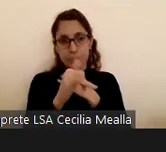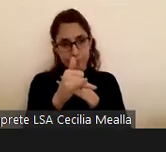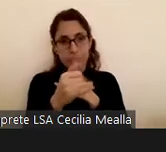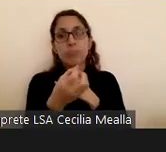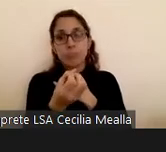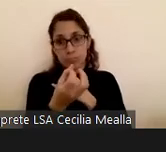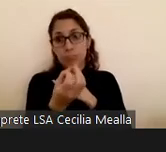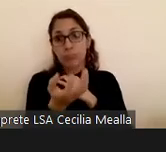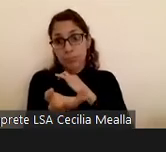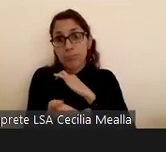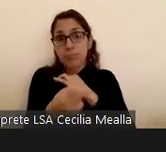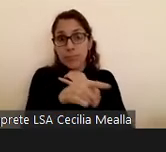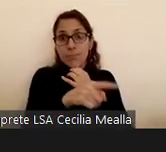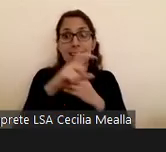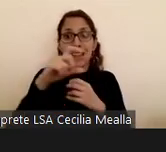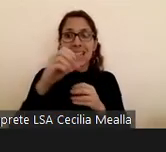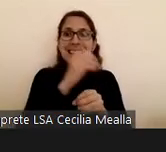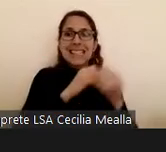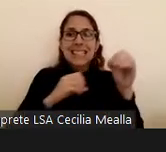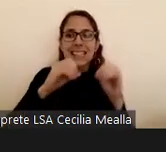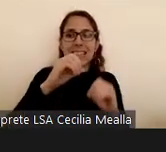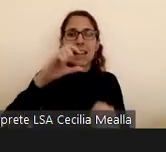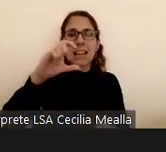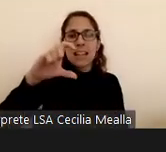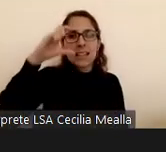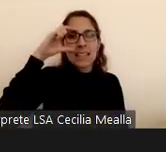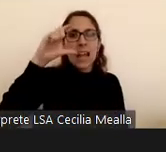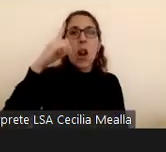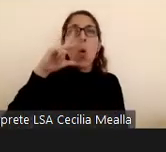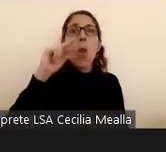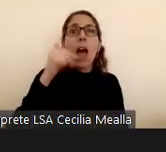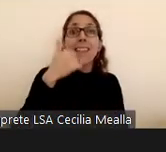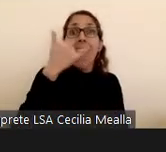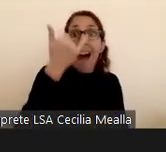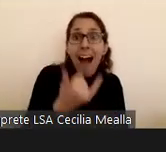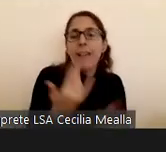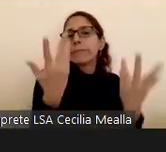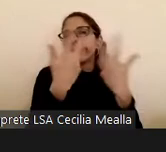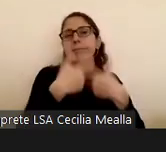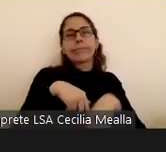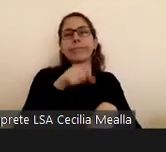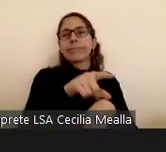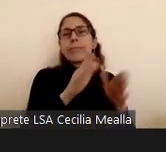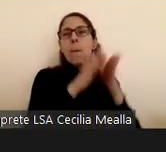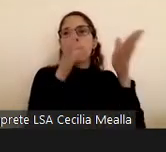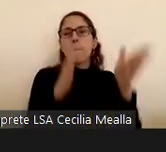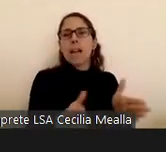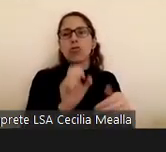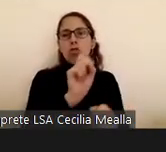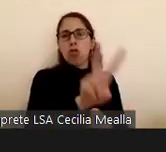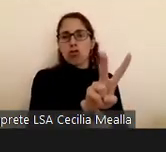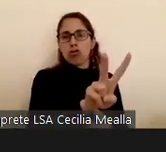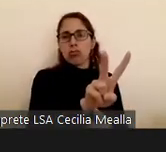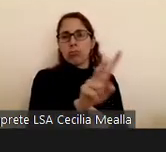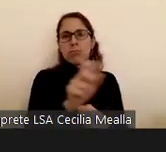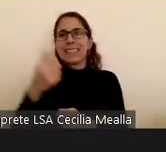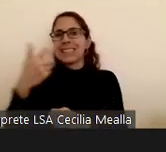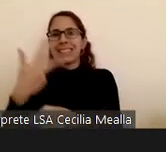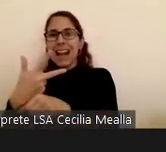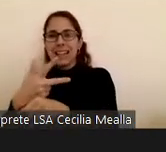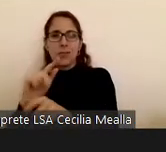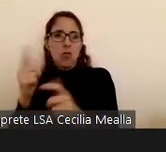vemos células. Paso 2. ¿Sí? Ahora, si vemos otro, por ejemplo,